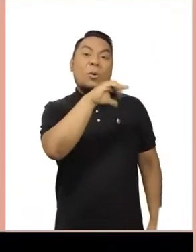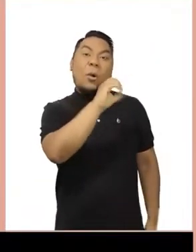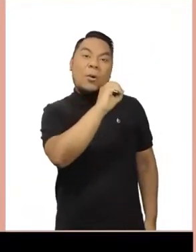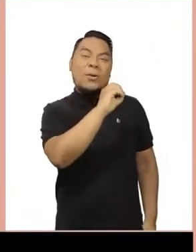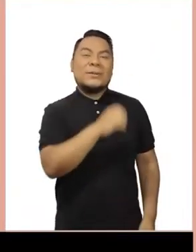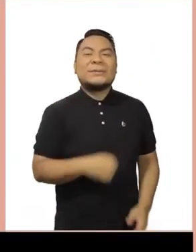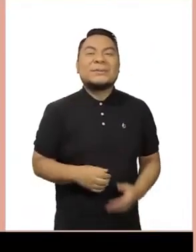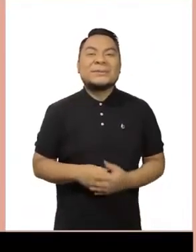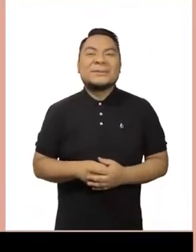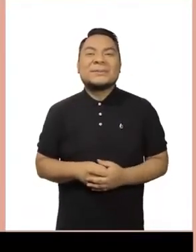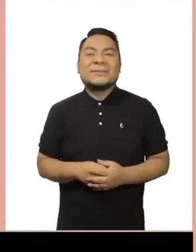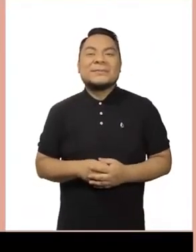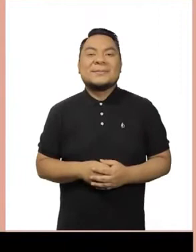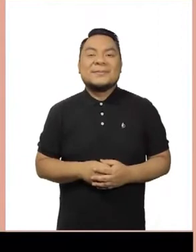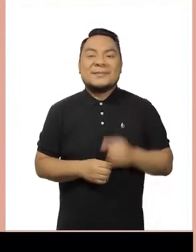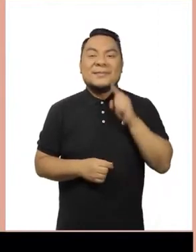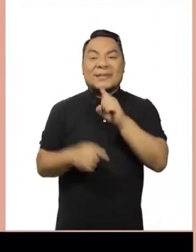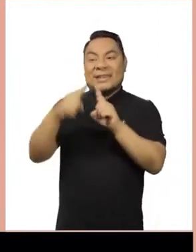¡Hugo!